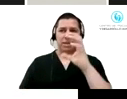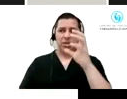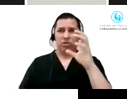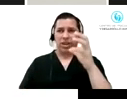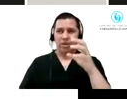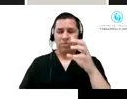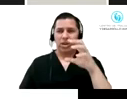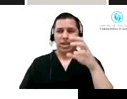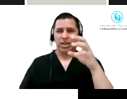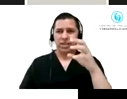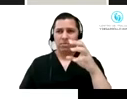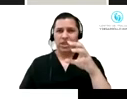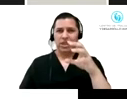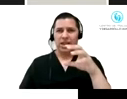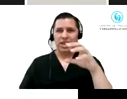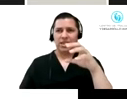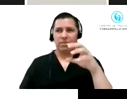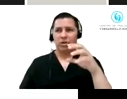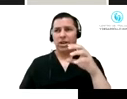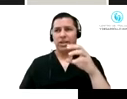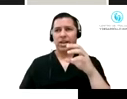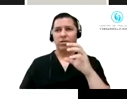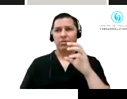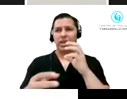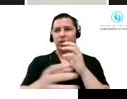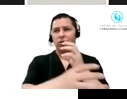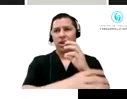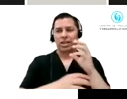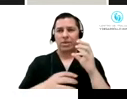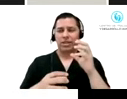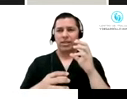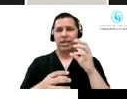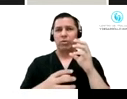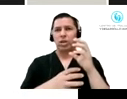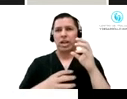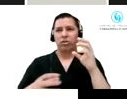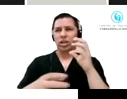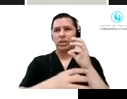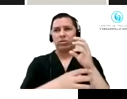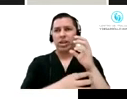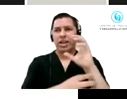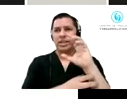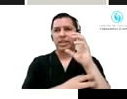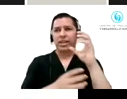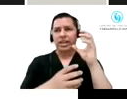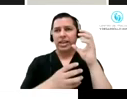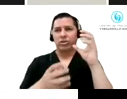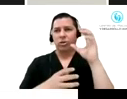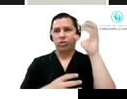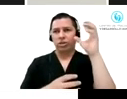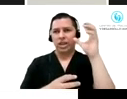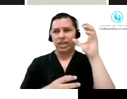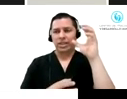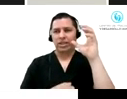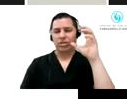es la masculinidad hegemónica, esta patriarcal, esta predominancia del hombre y todas las demás. Y buscando otras masculinidades, es